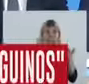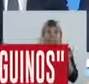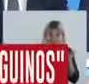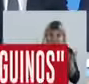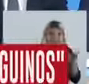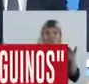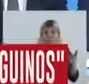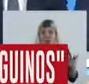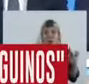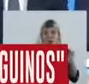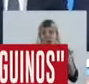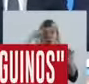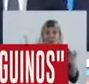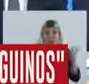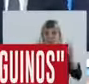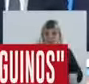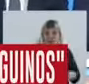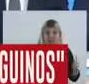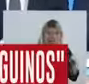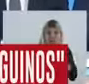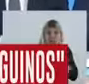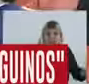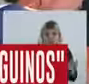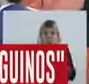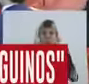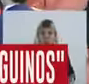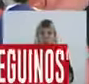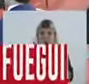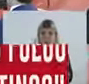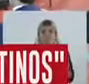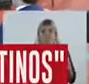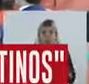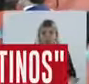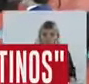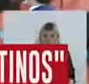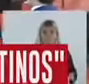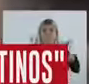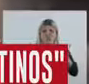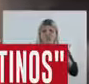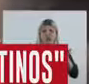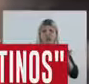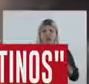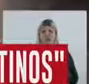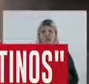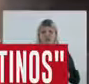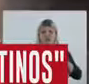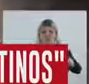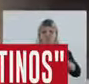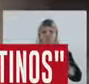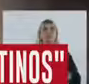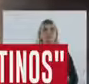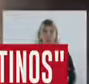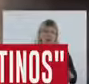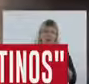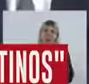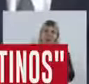este gobierno nacional trabajó a mi lado para mantener en pie a la Argentina. Y en la misma gratitud